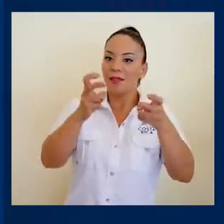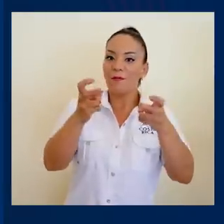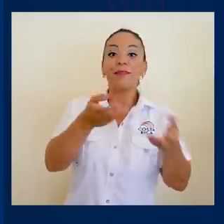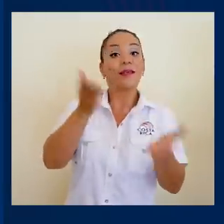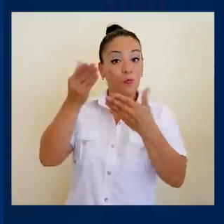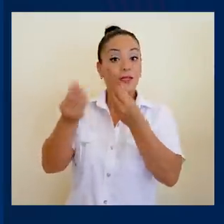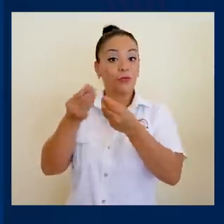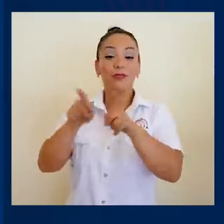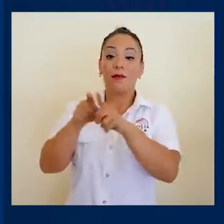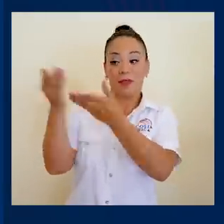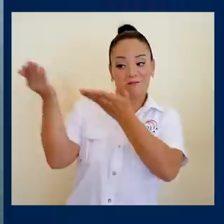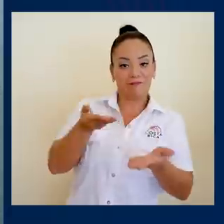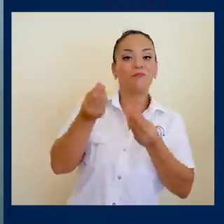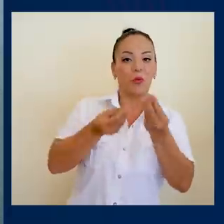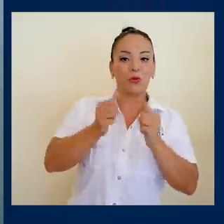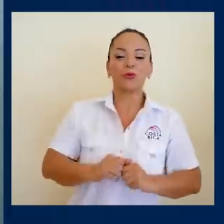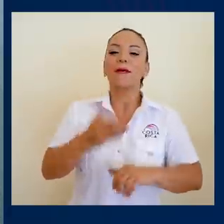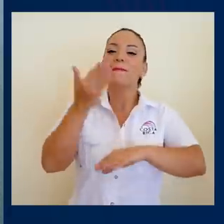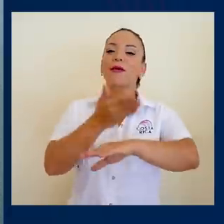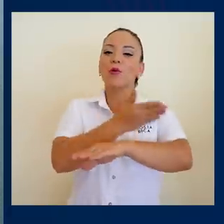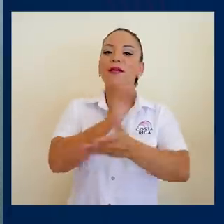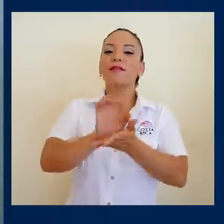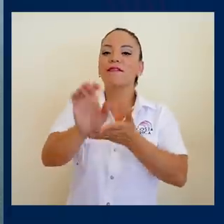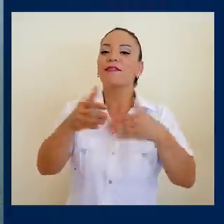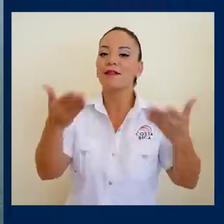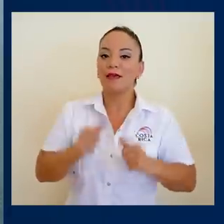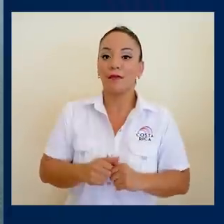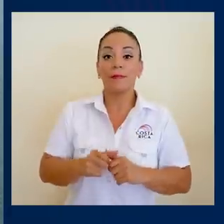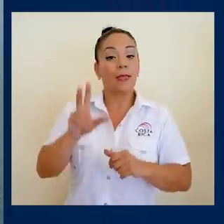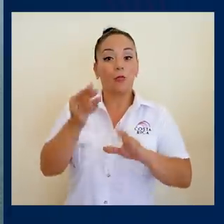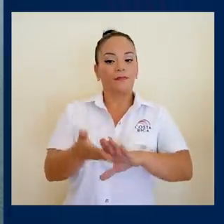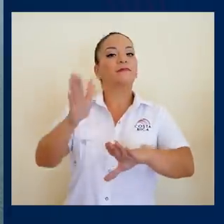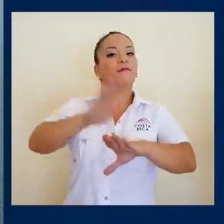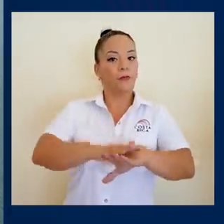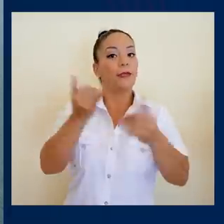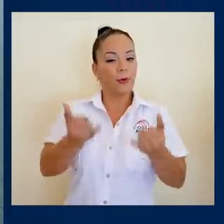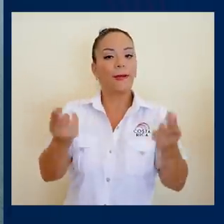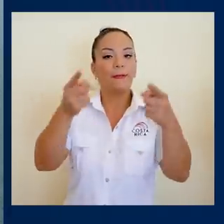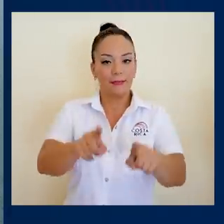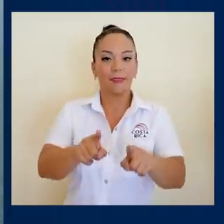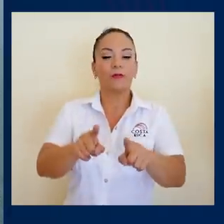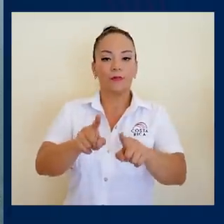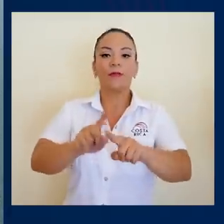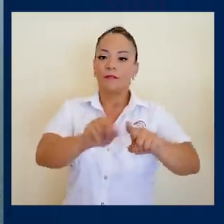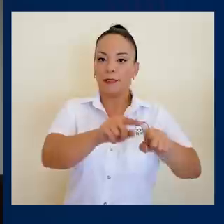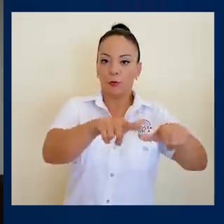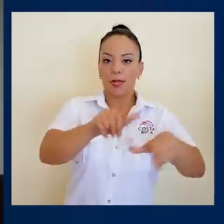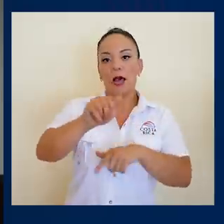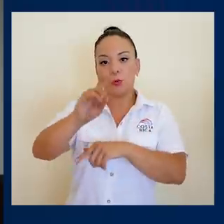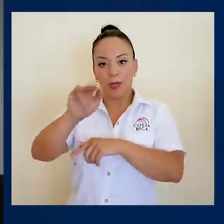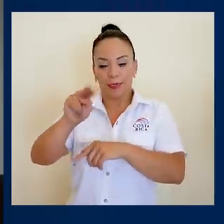sobre las exportaciones y sobre las importaciones, y que va a mejorar y evitar la defraudación que se puede estar presentando en las